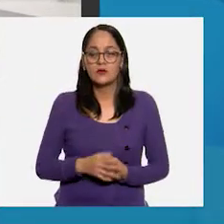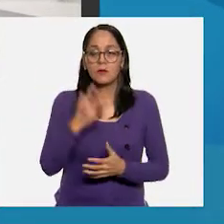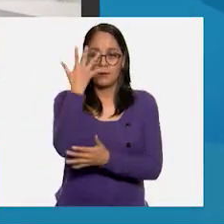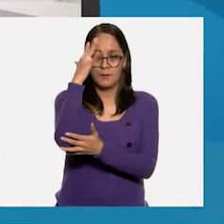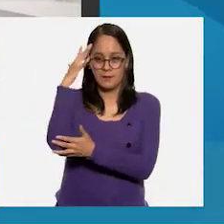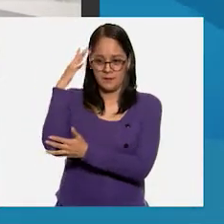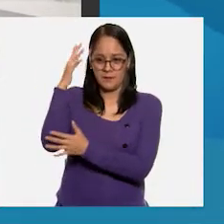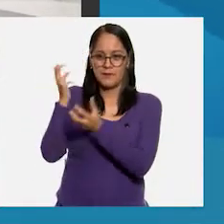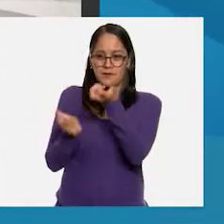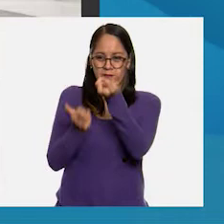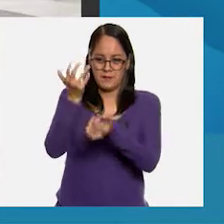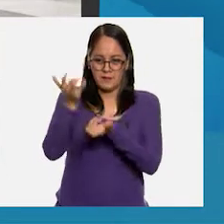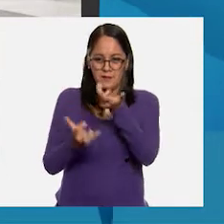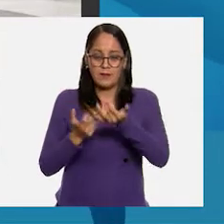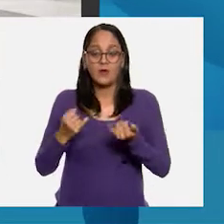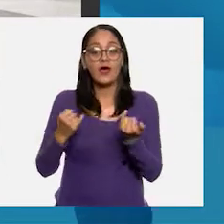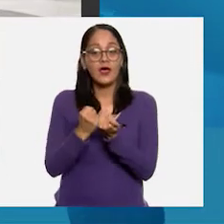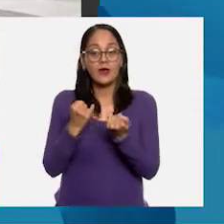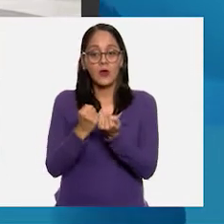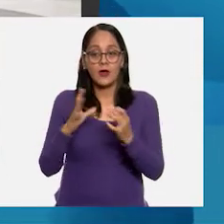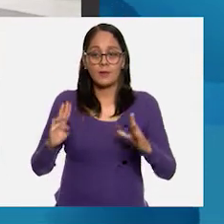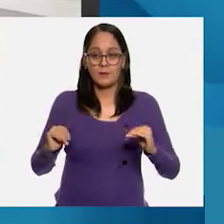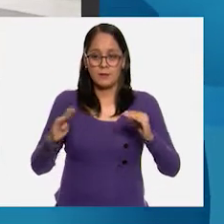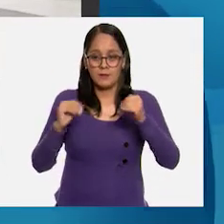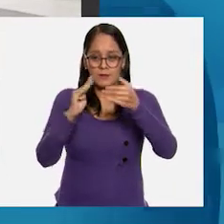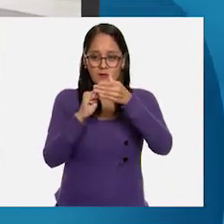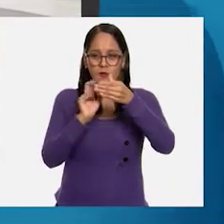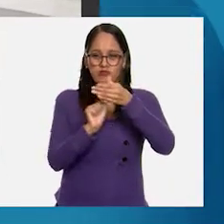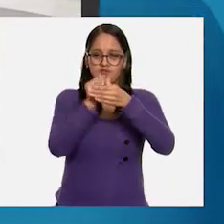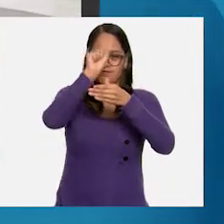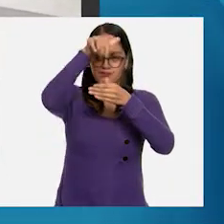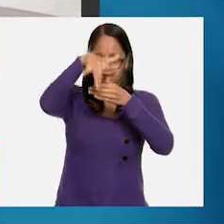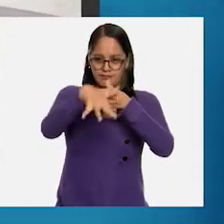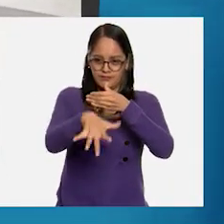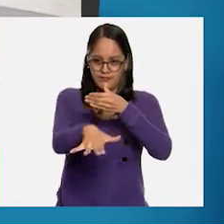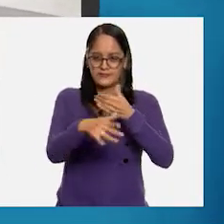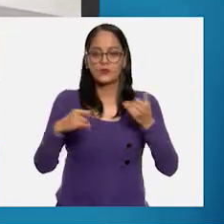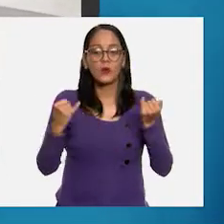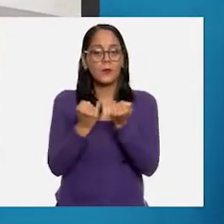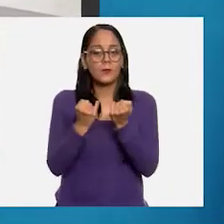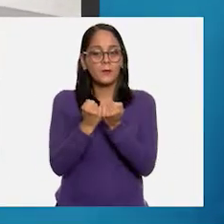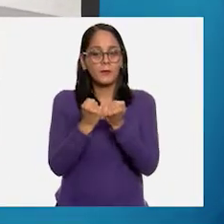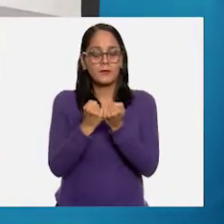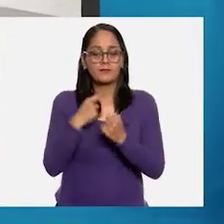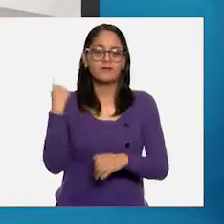forestales, actividades volcánicas o tornado,